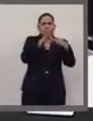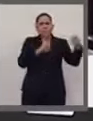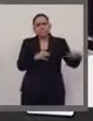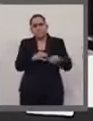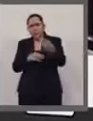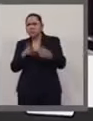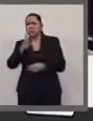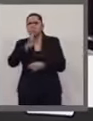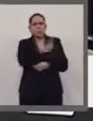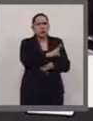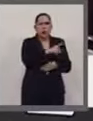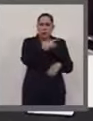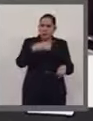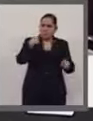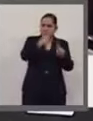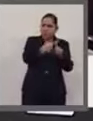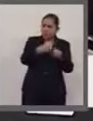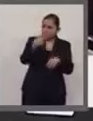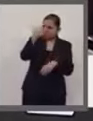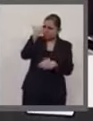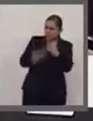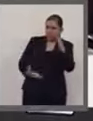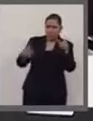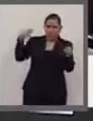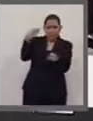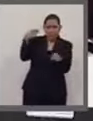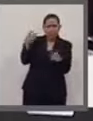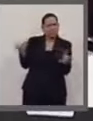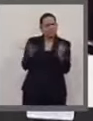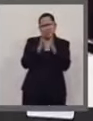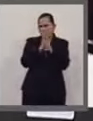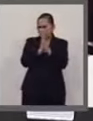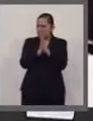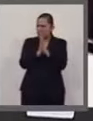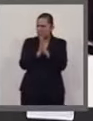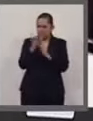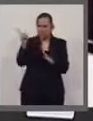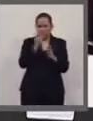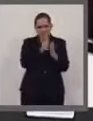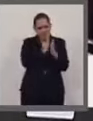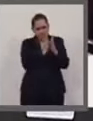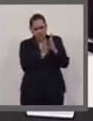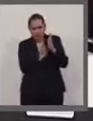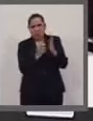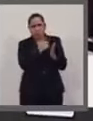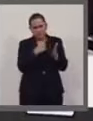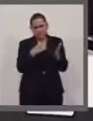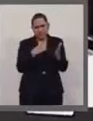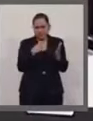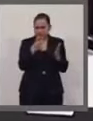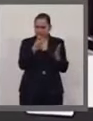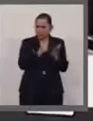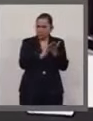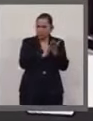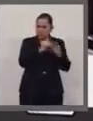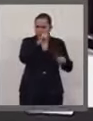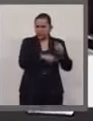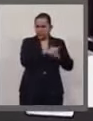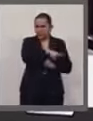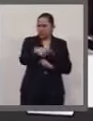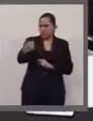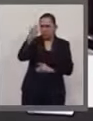le pedimos a la mesa directiva que se borre del diario de debates esas expresiones misóginas en contra de la